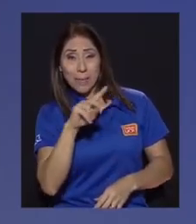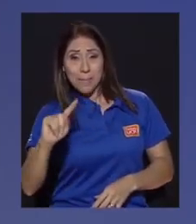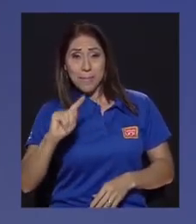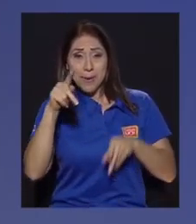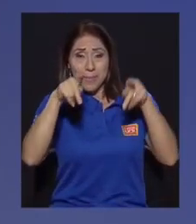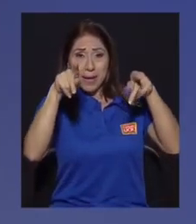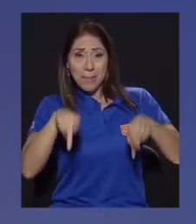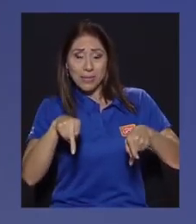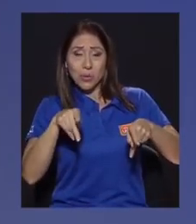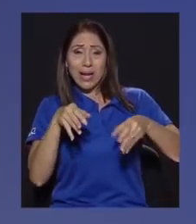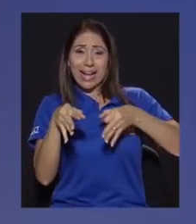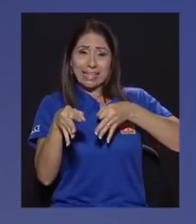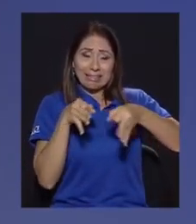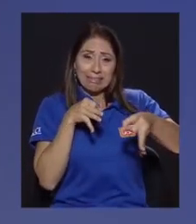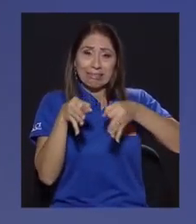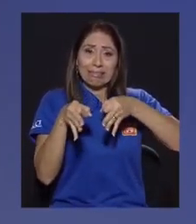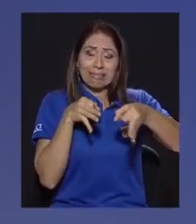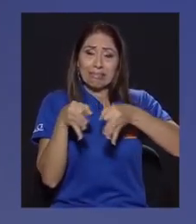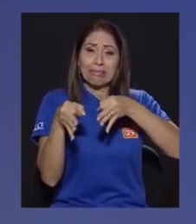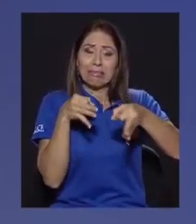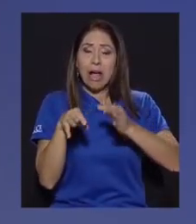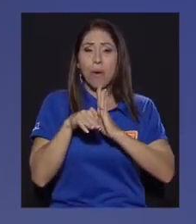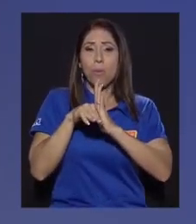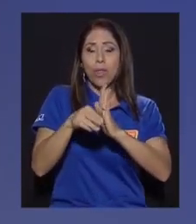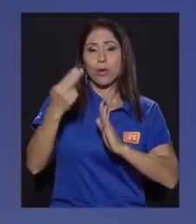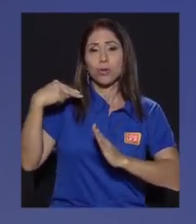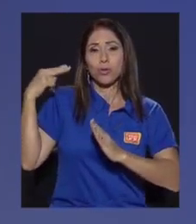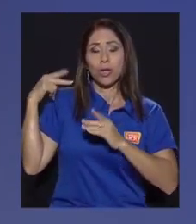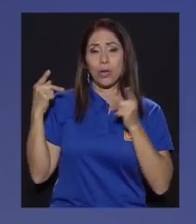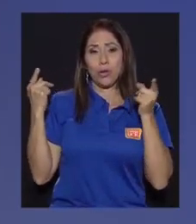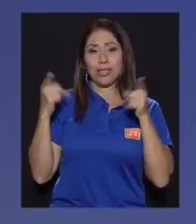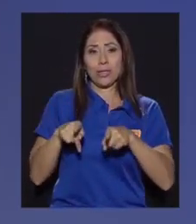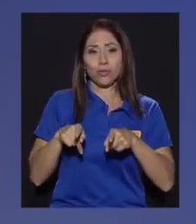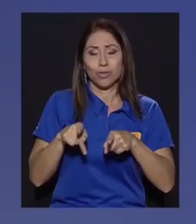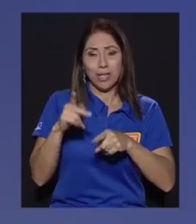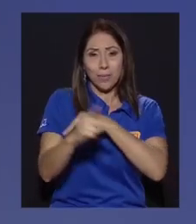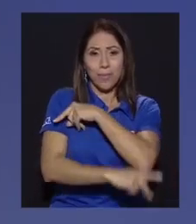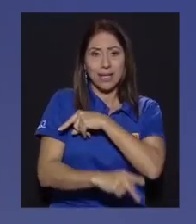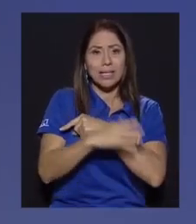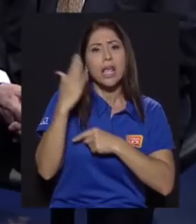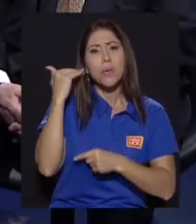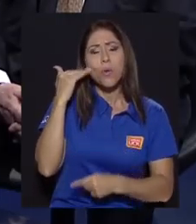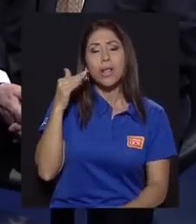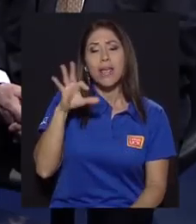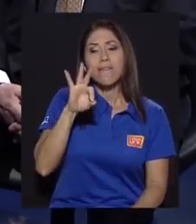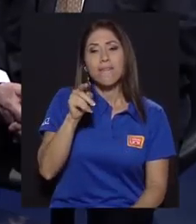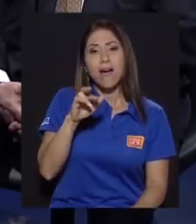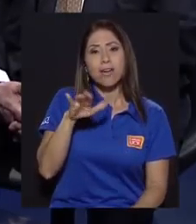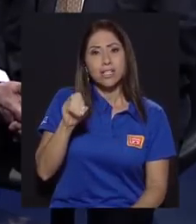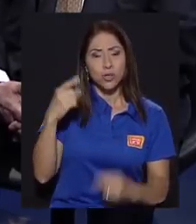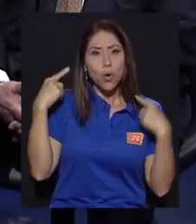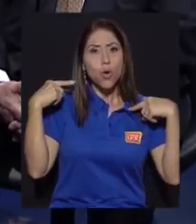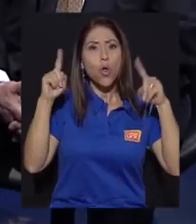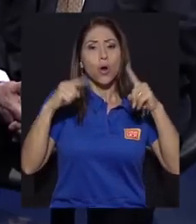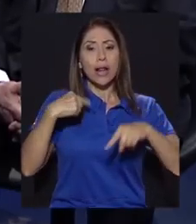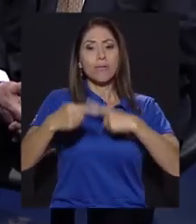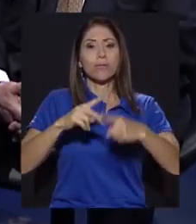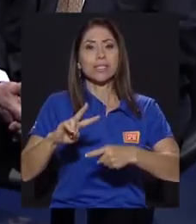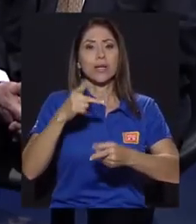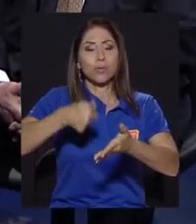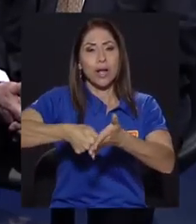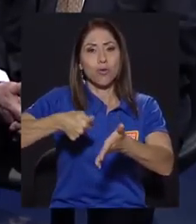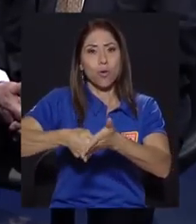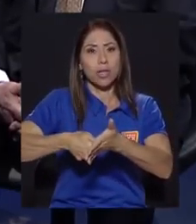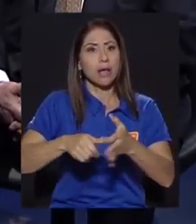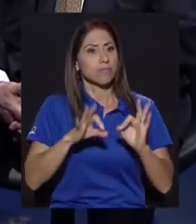hace una explicación casi al modelo histórico de lo que está sucediendo en el país y porque llega favor y ya está segunda ronda me parece que es exquisito lo que se está